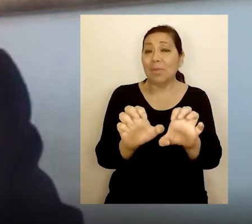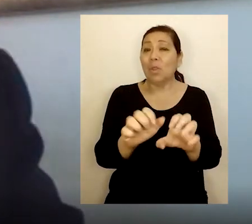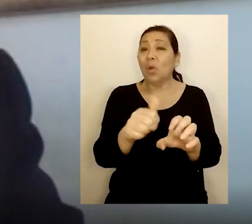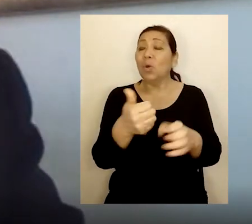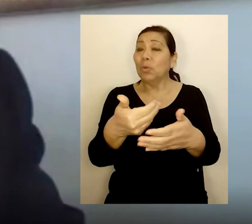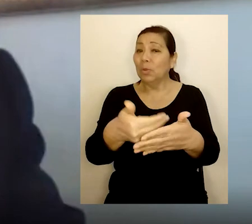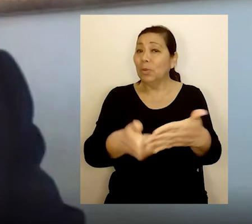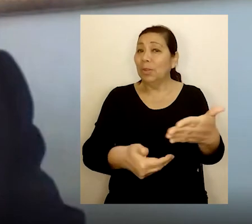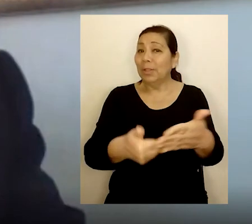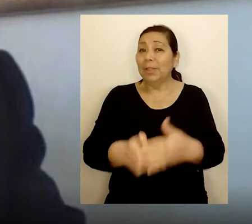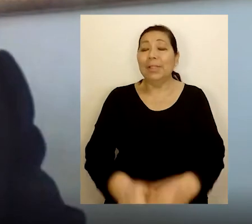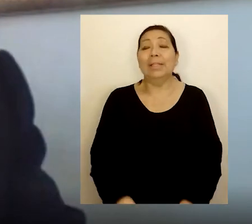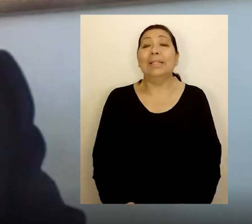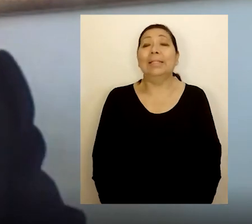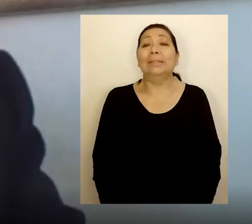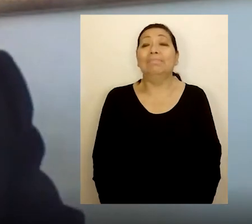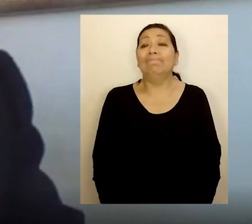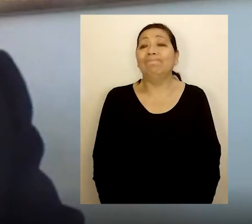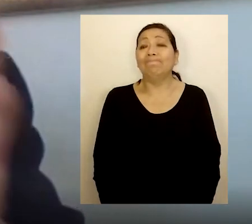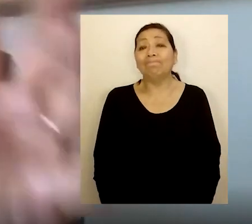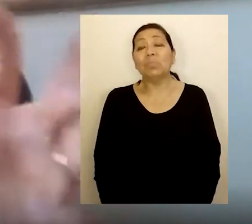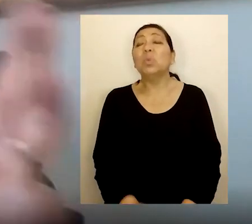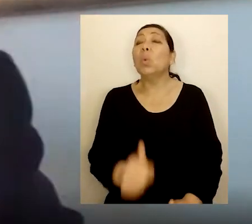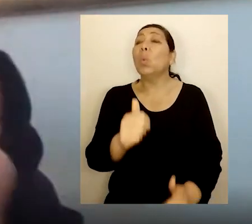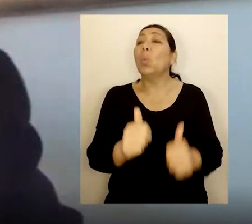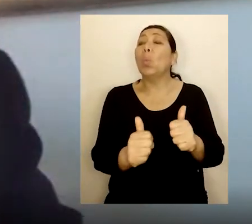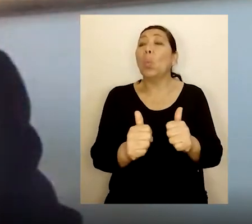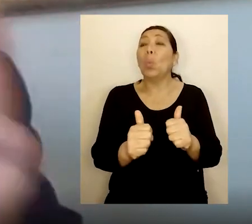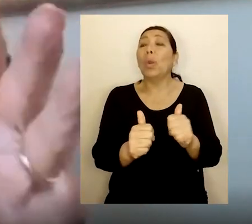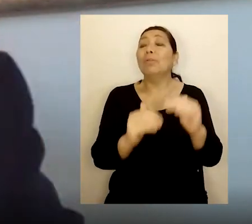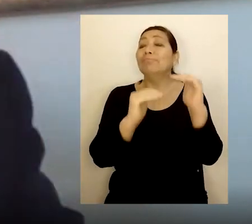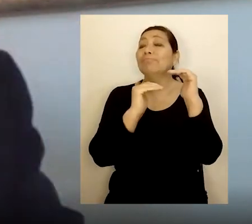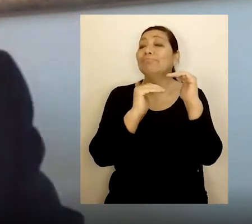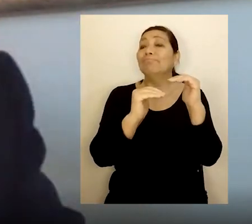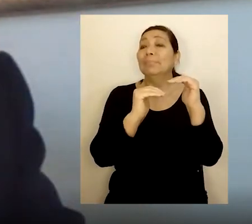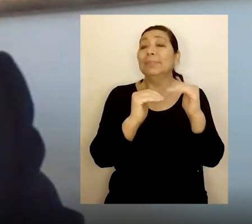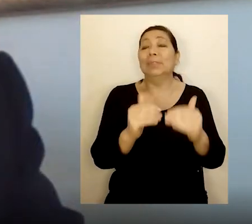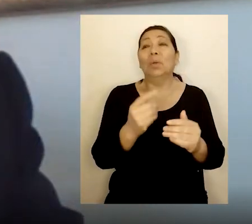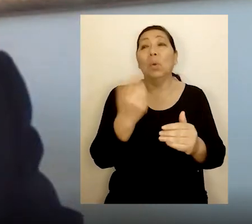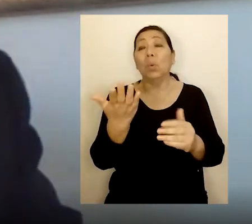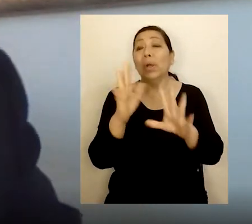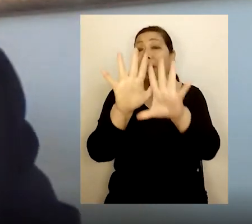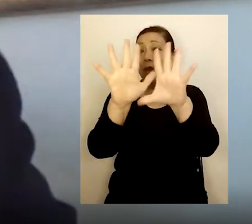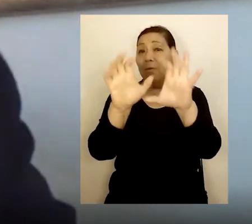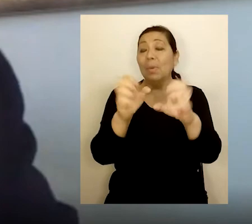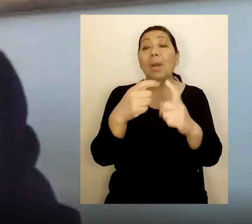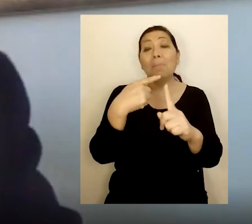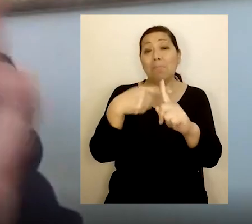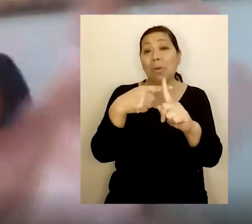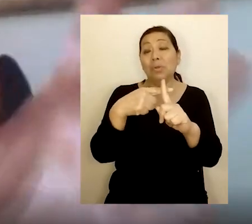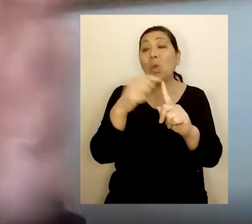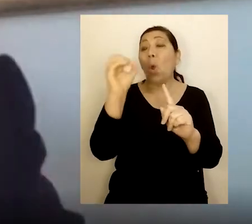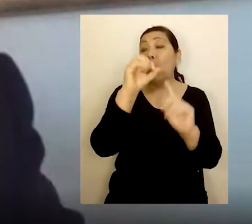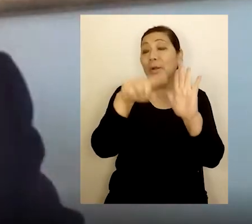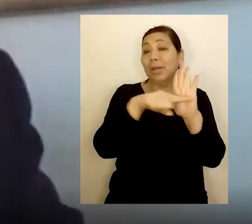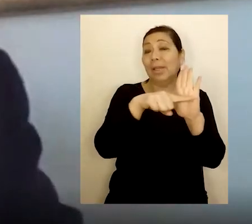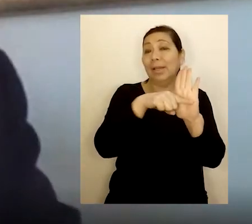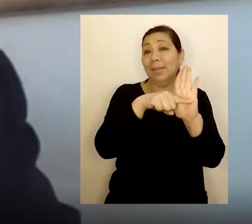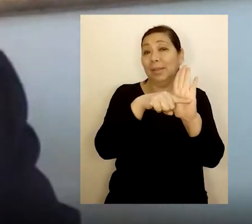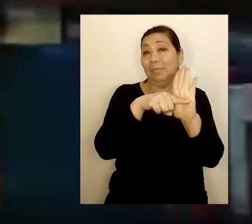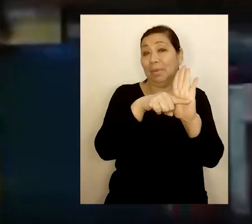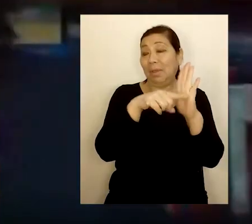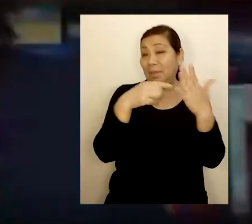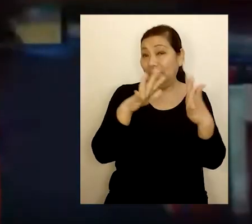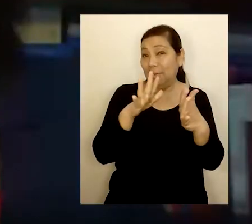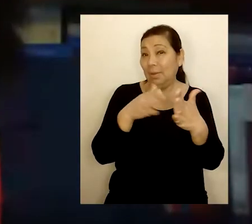otra documentación? ¿Cuáles son los límites entre una evaluación positiva o negativa? ¿Dónde